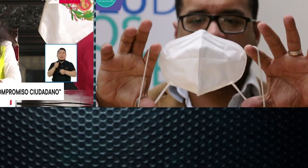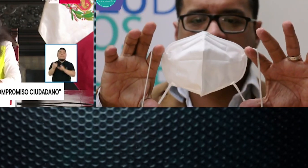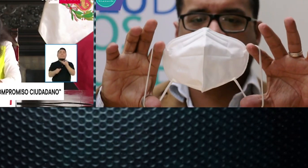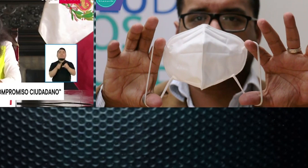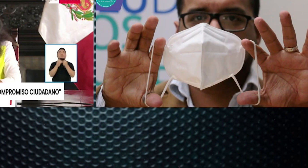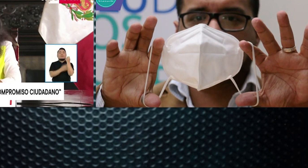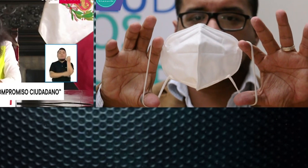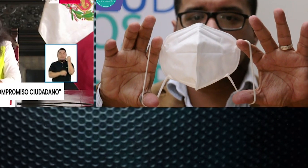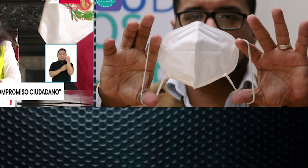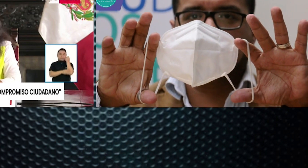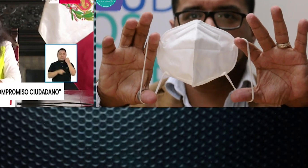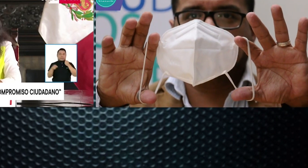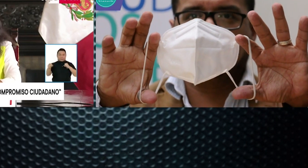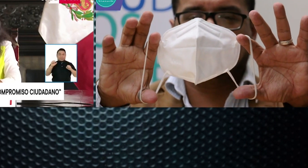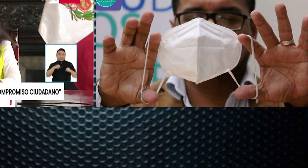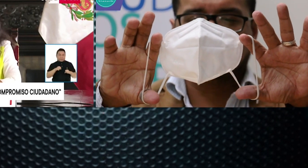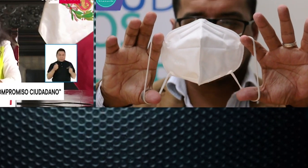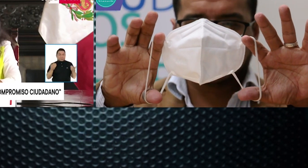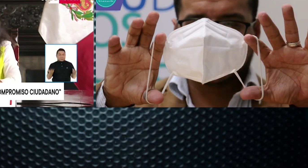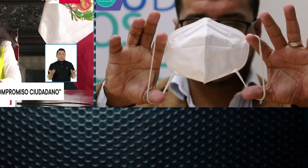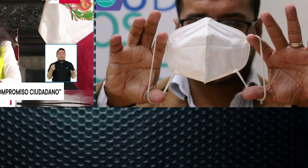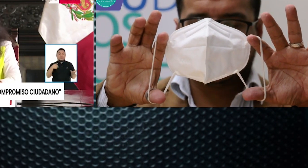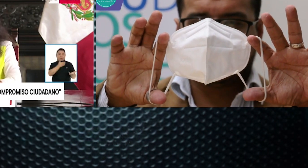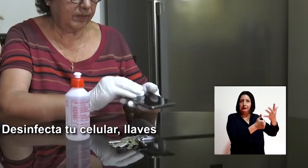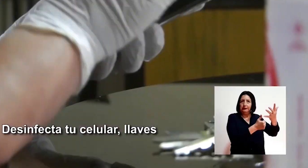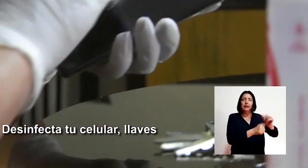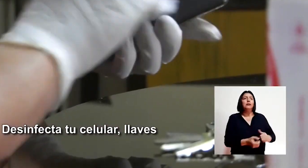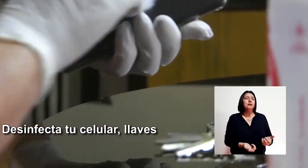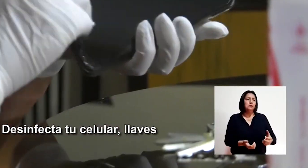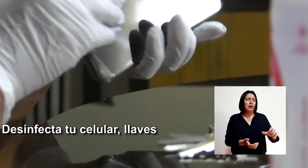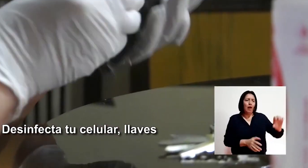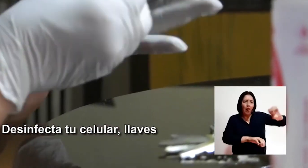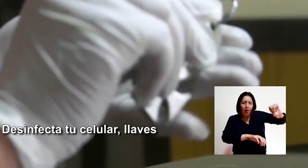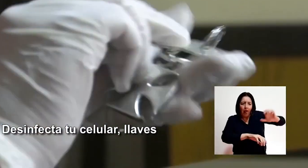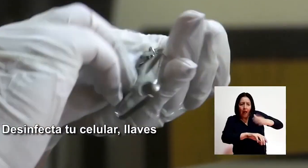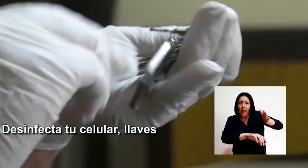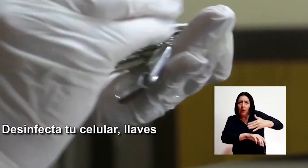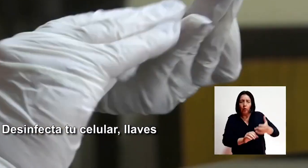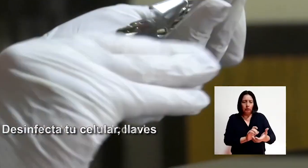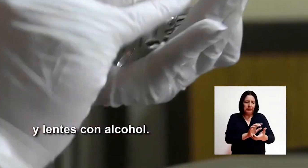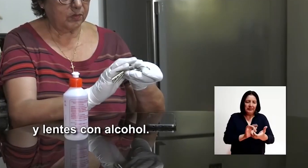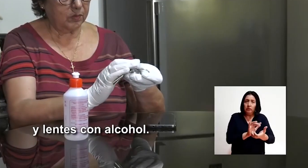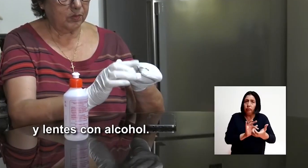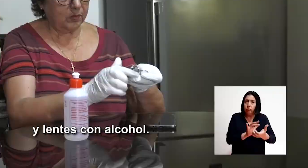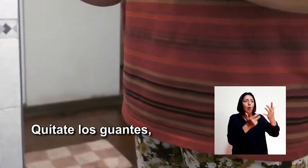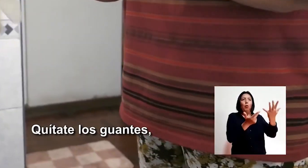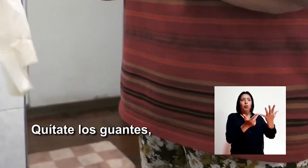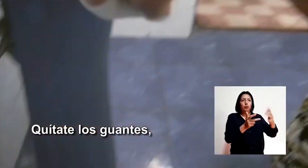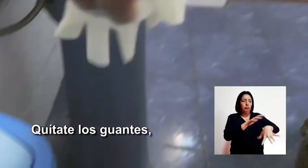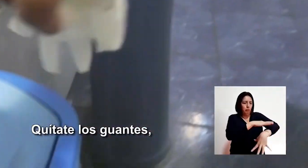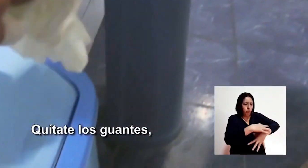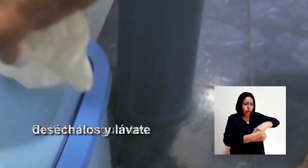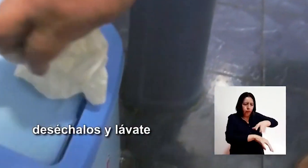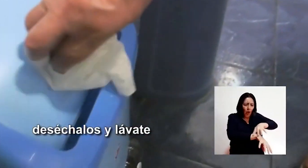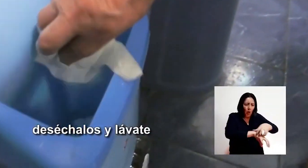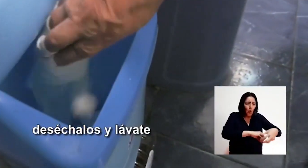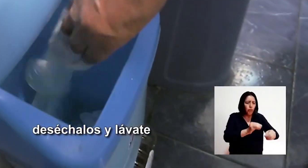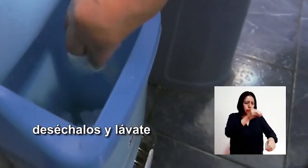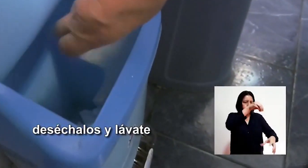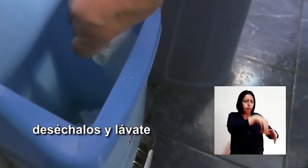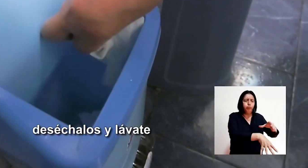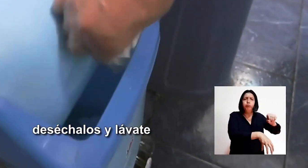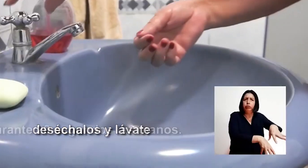vulnerables por parte del gobierno. Además del discurso repetido de la protección personal.